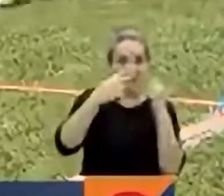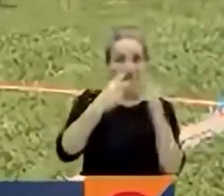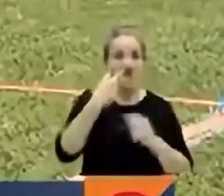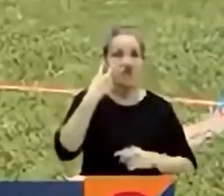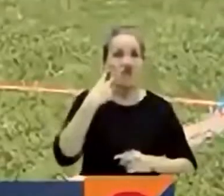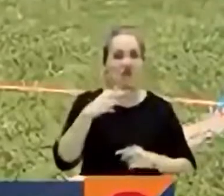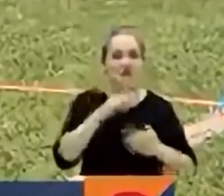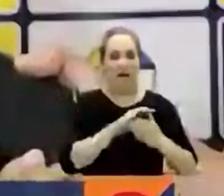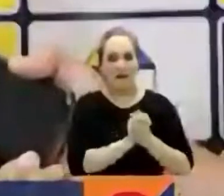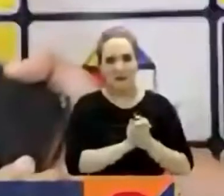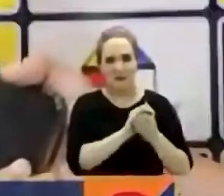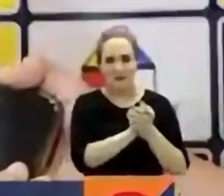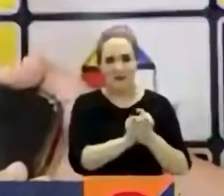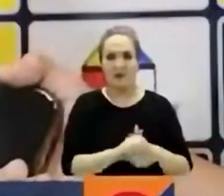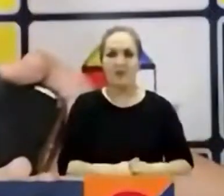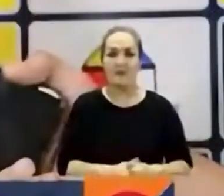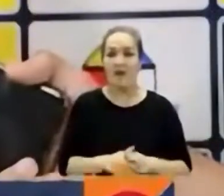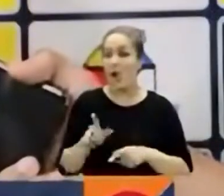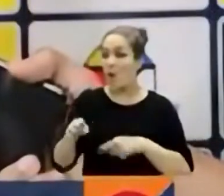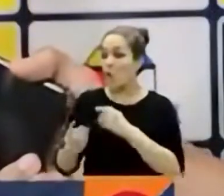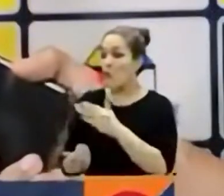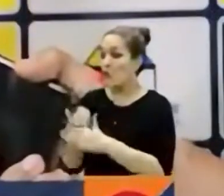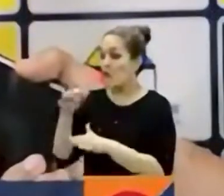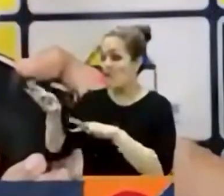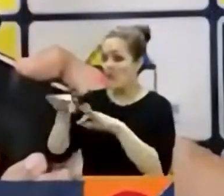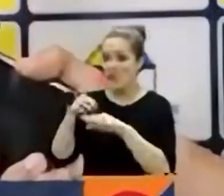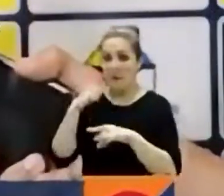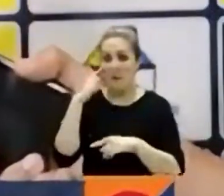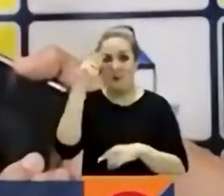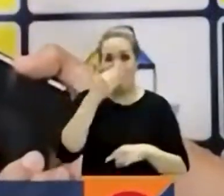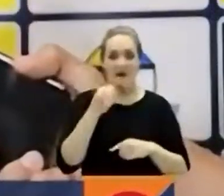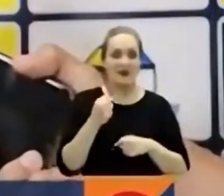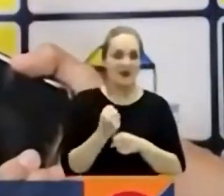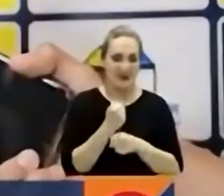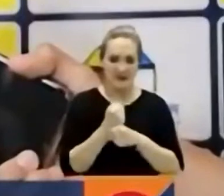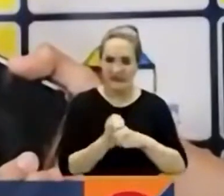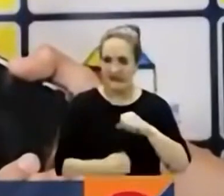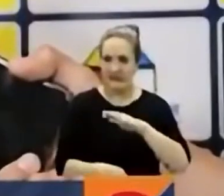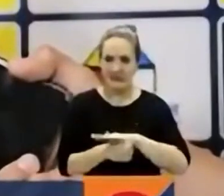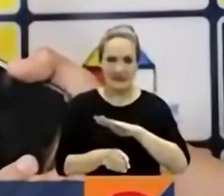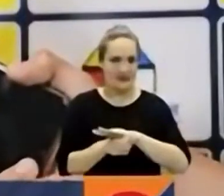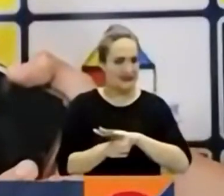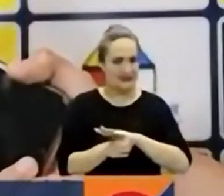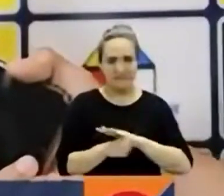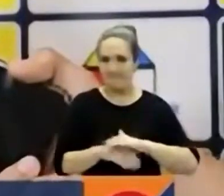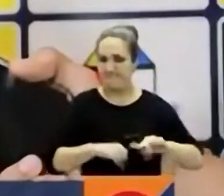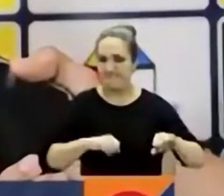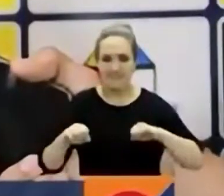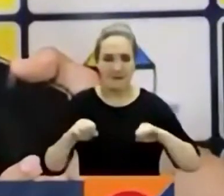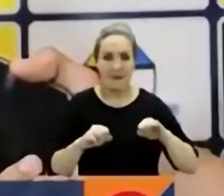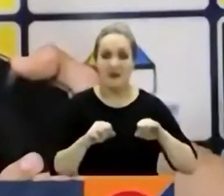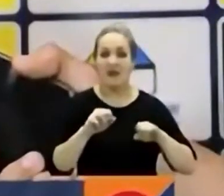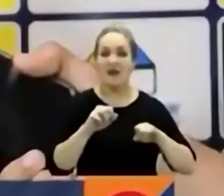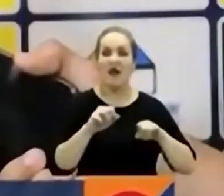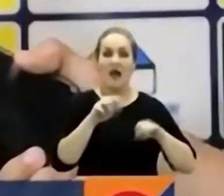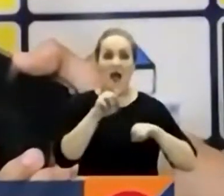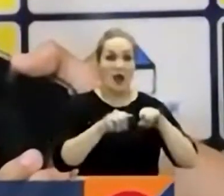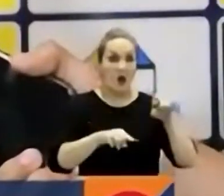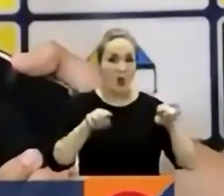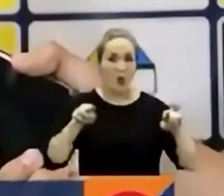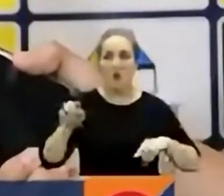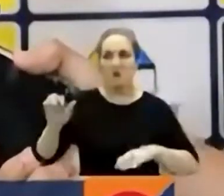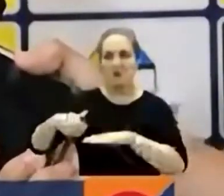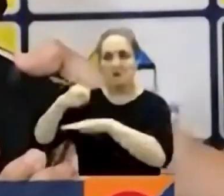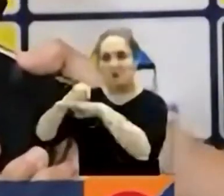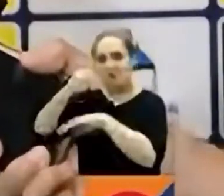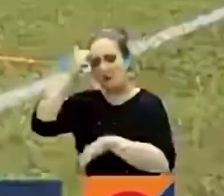de amistosos. Hay caras nuevas y todo eso, pero pues toca seguir trabajando porque pues también hay muchas que el profesor anda viendo, entonces